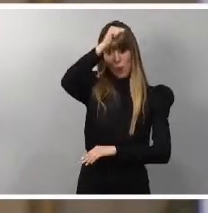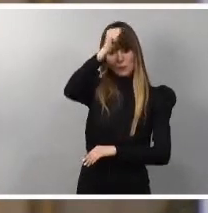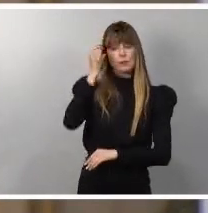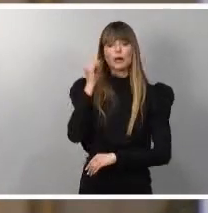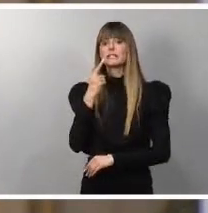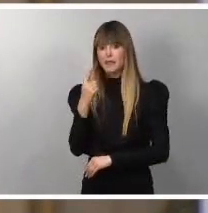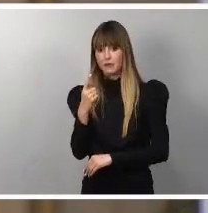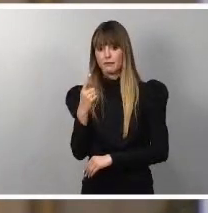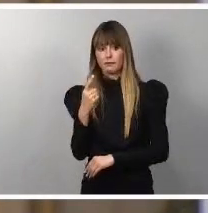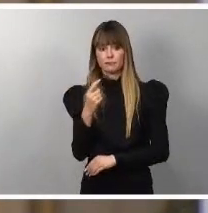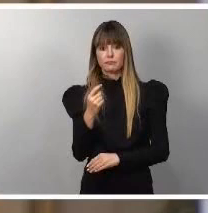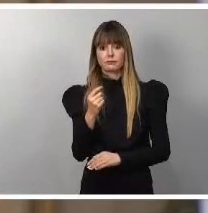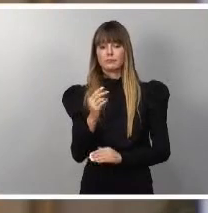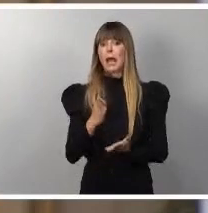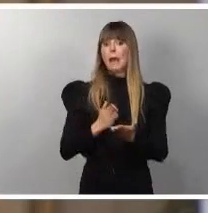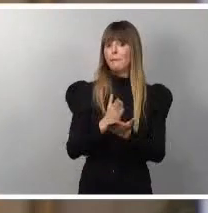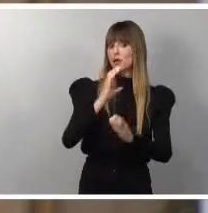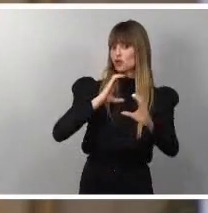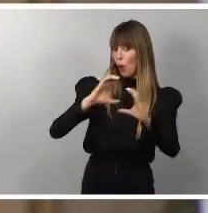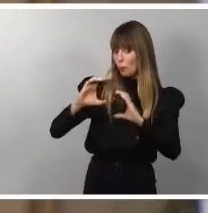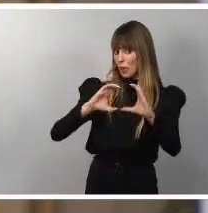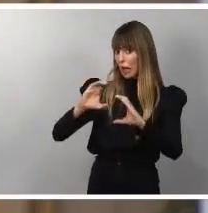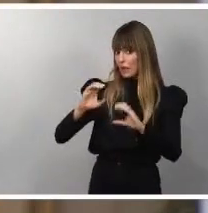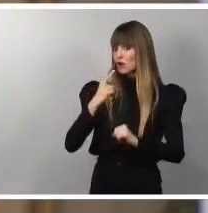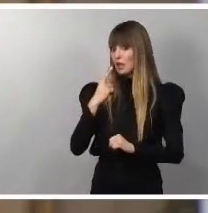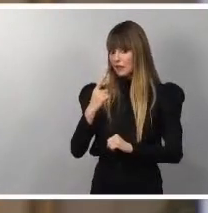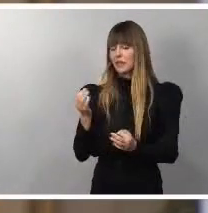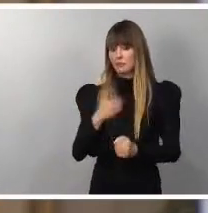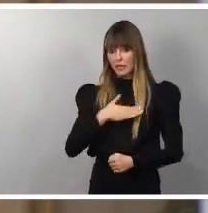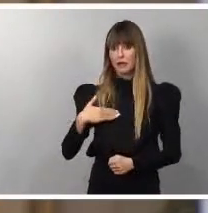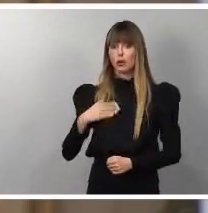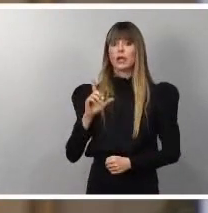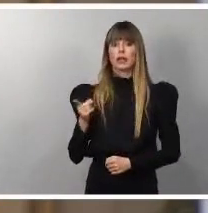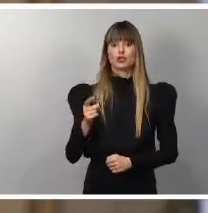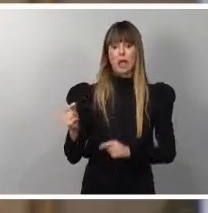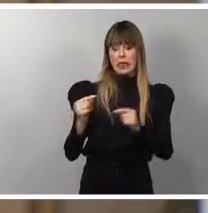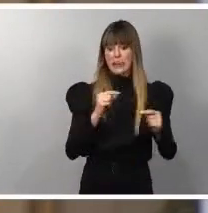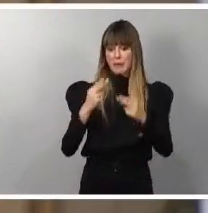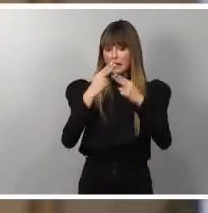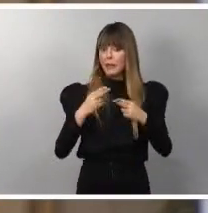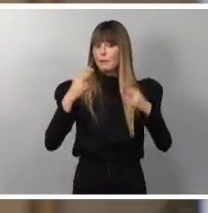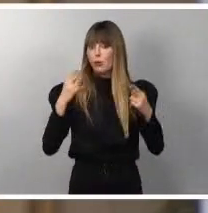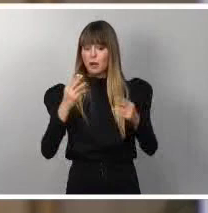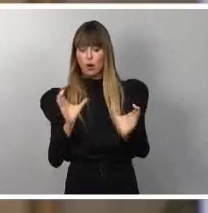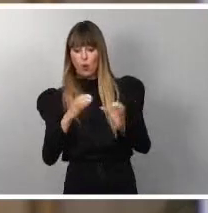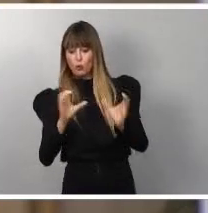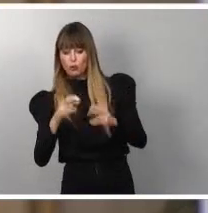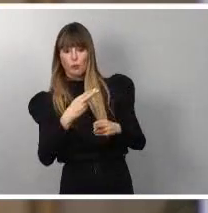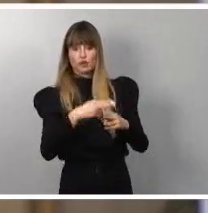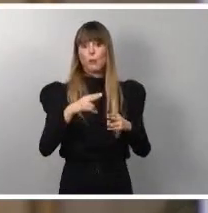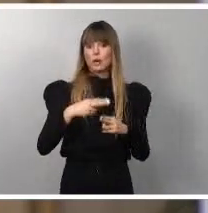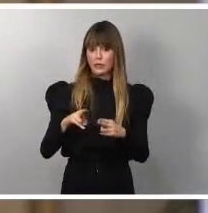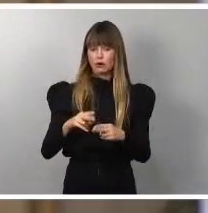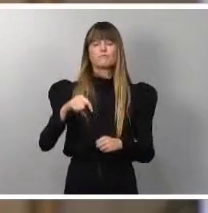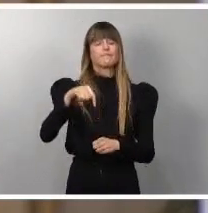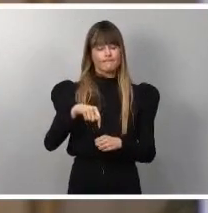segundo lugar también a los medios de comunicación, porque son al final quienes interpretan en muchas ocasiones el debate público entre partidos políticos, que aquí no hay